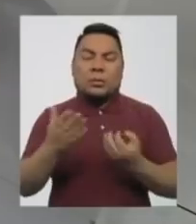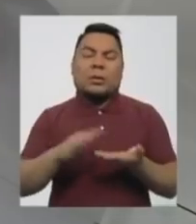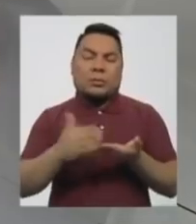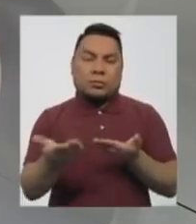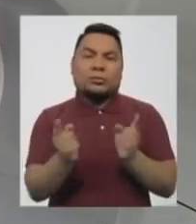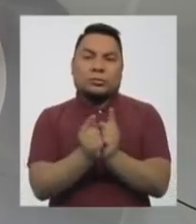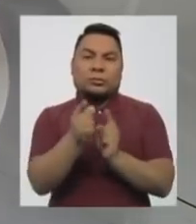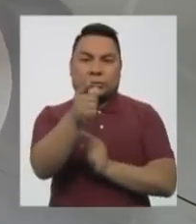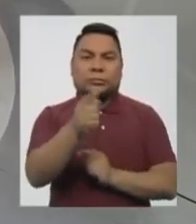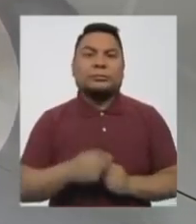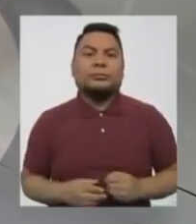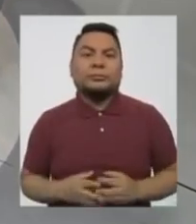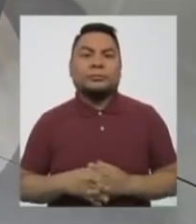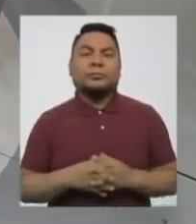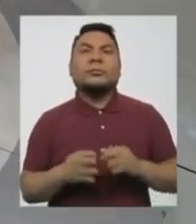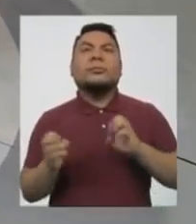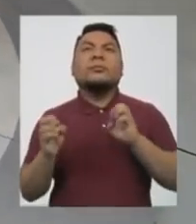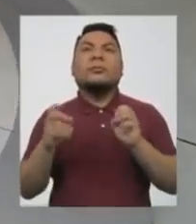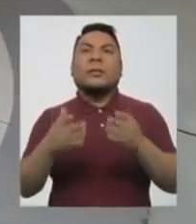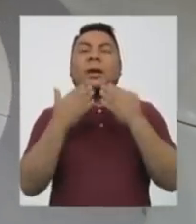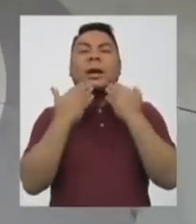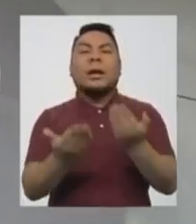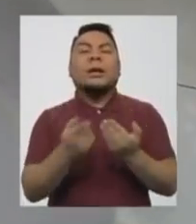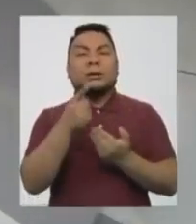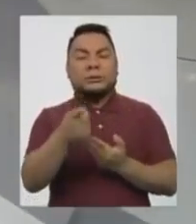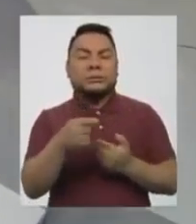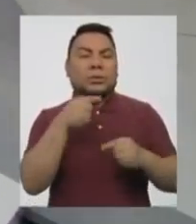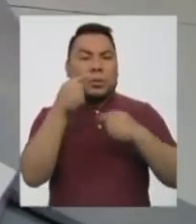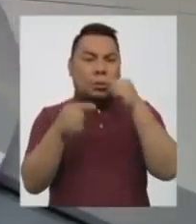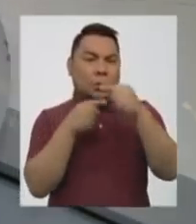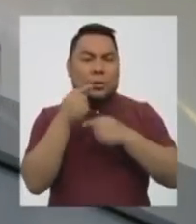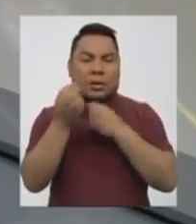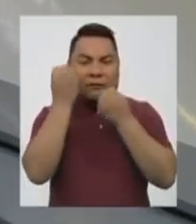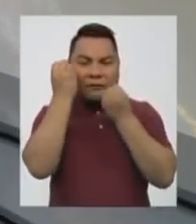Seguimos con ustedes en estudios. Adelante. Bien, gracias a Noelia Azabache por esta completa información desde el Congreso.